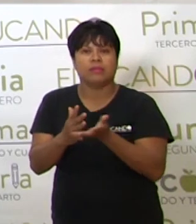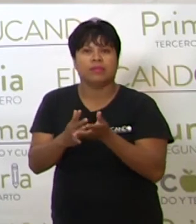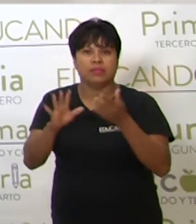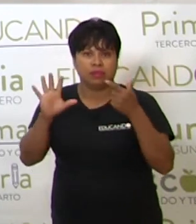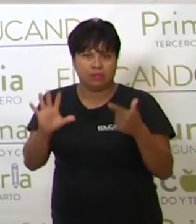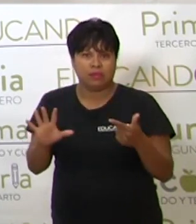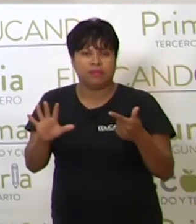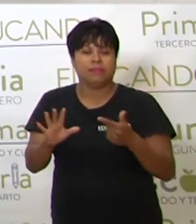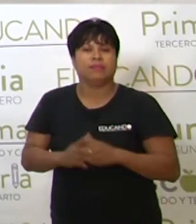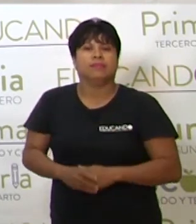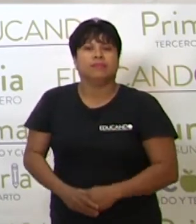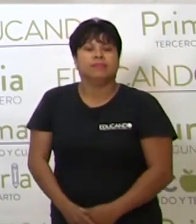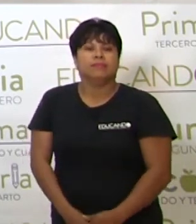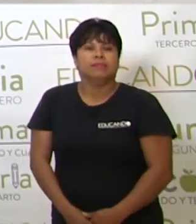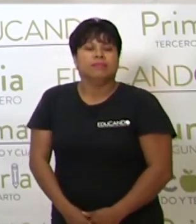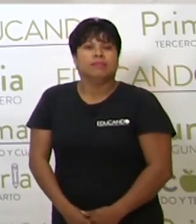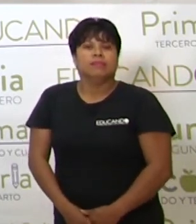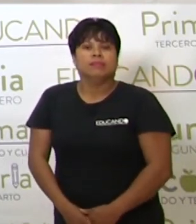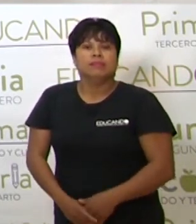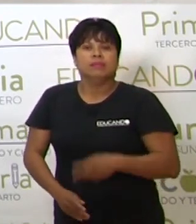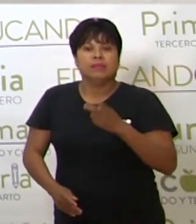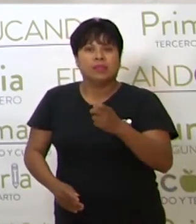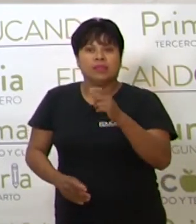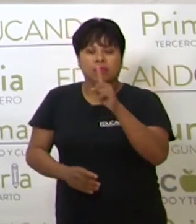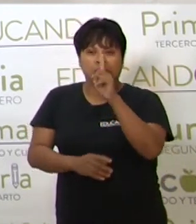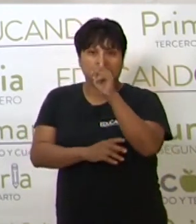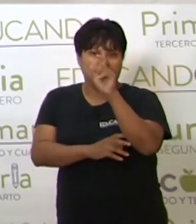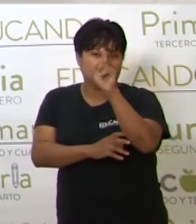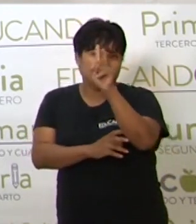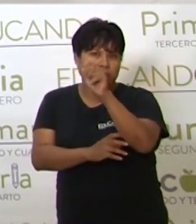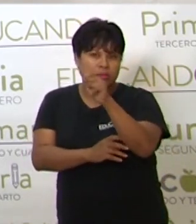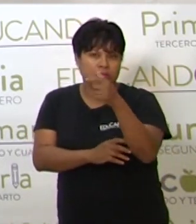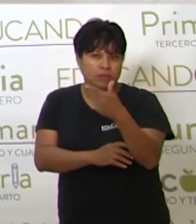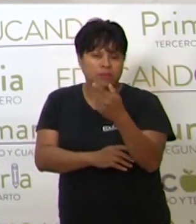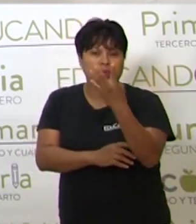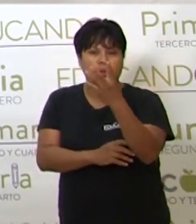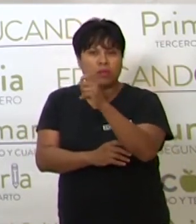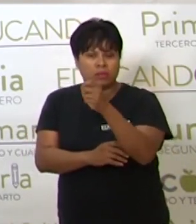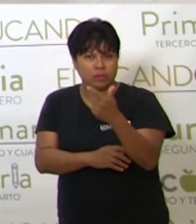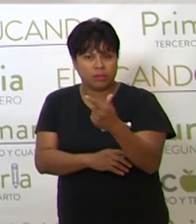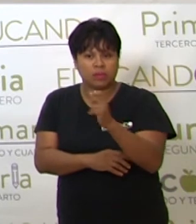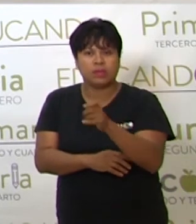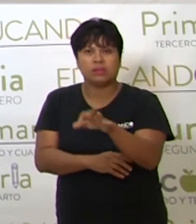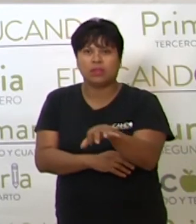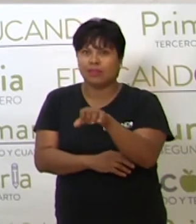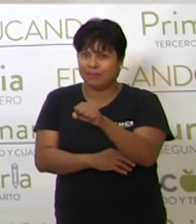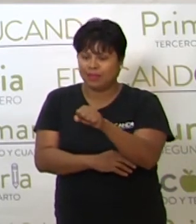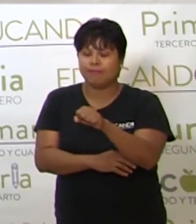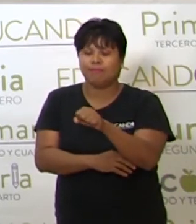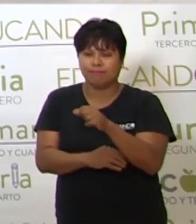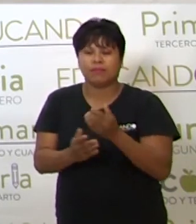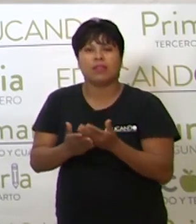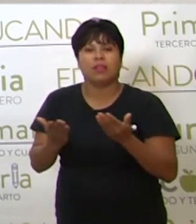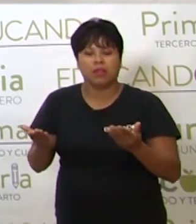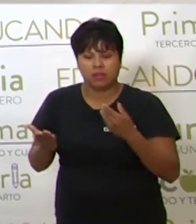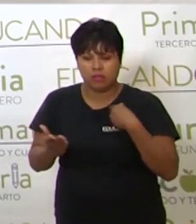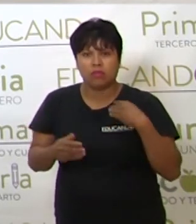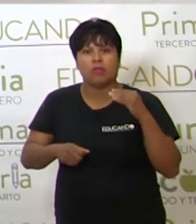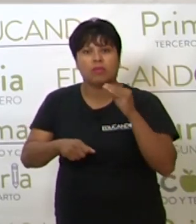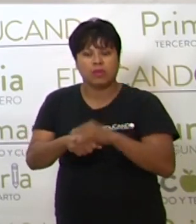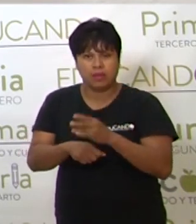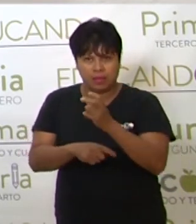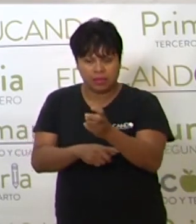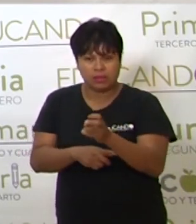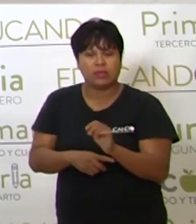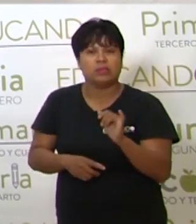partes qué son los séptimos y son 4 séptimos los que se tomaron entonces ahora voy a funcionar lo con esta